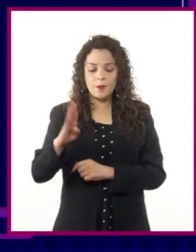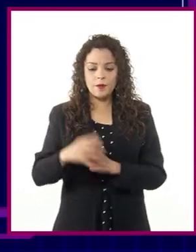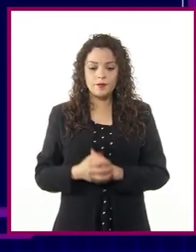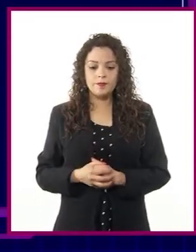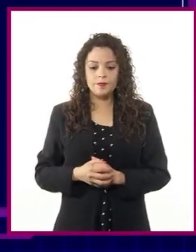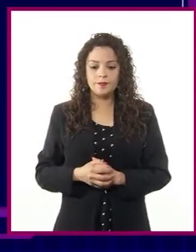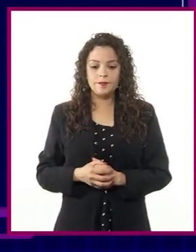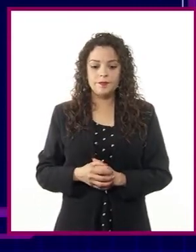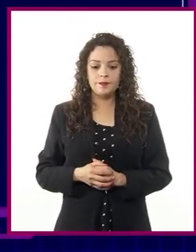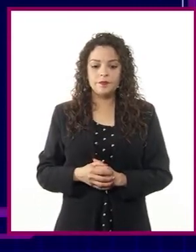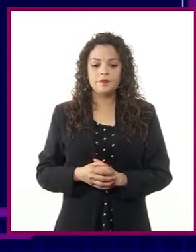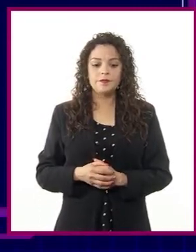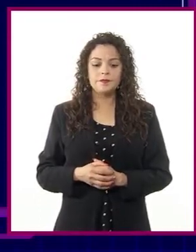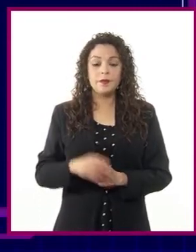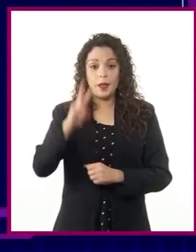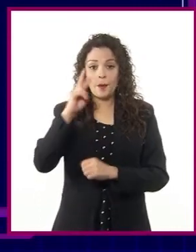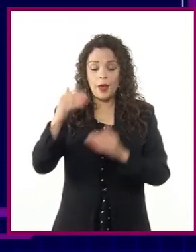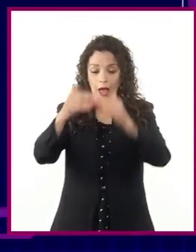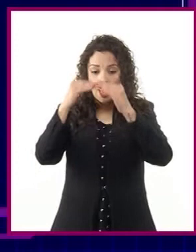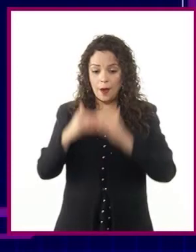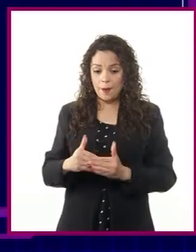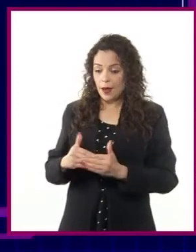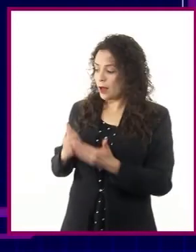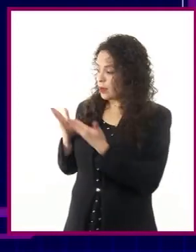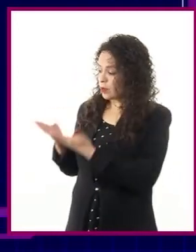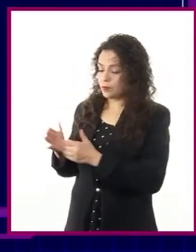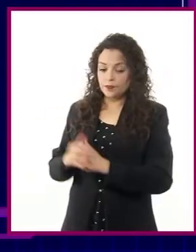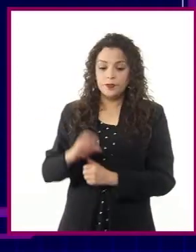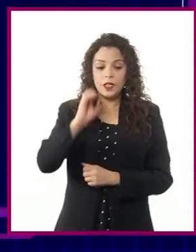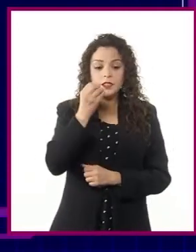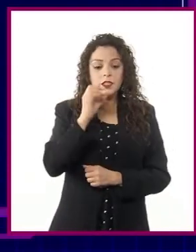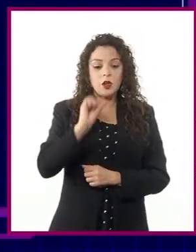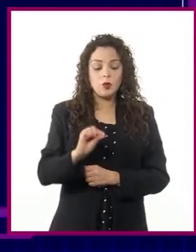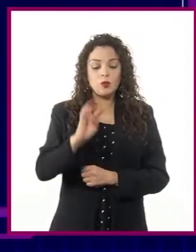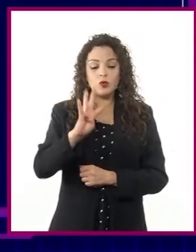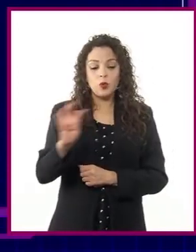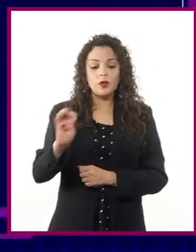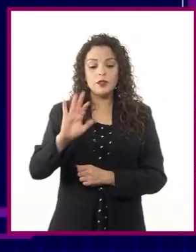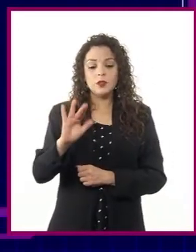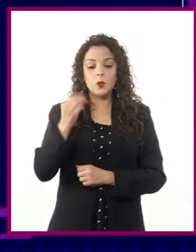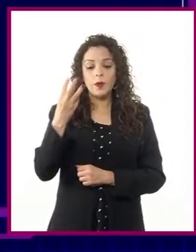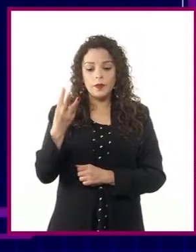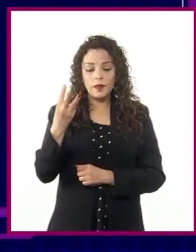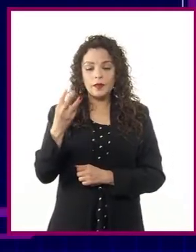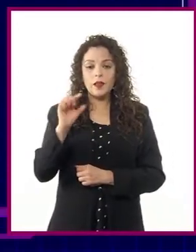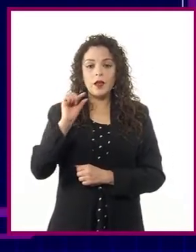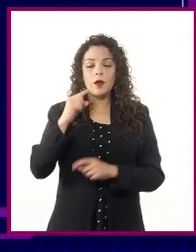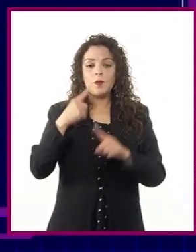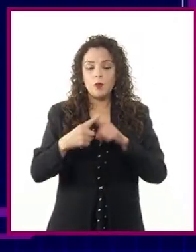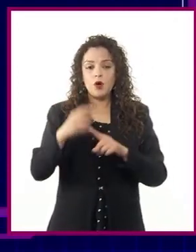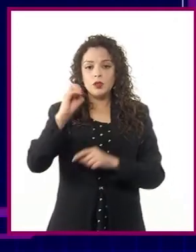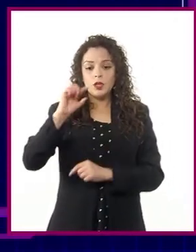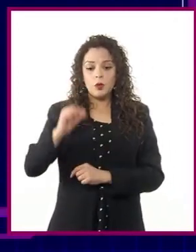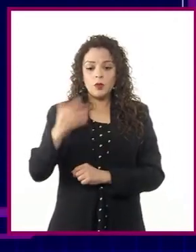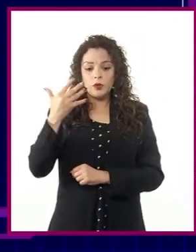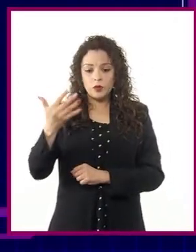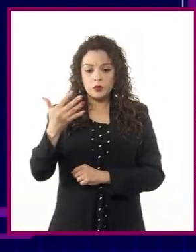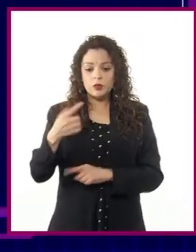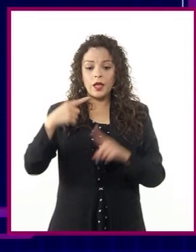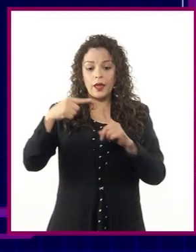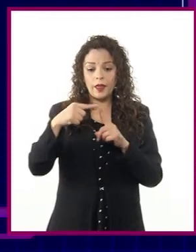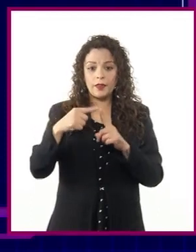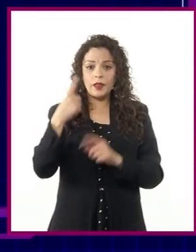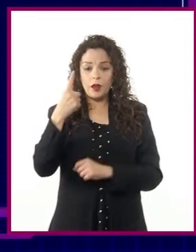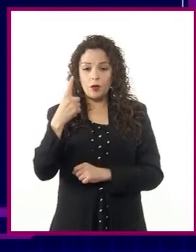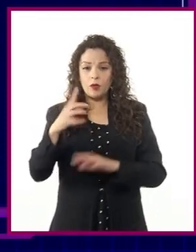0.453 por 0.5 libras para convertir esta cantidad de libras a kilogramos. El resultado es